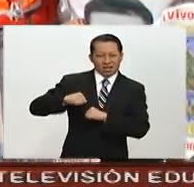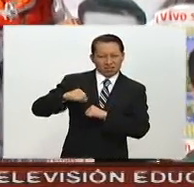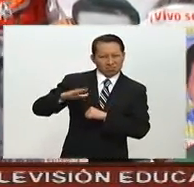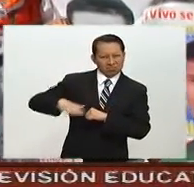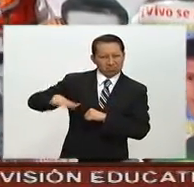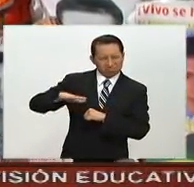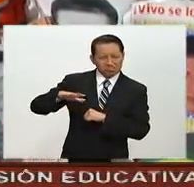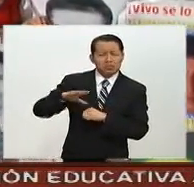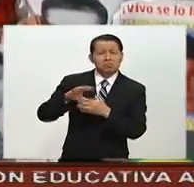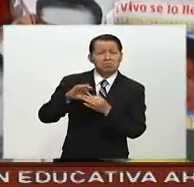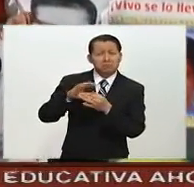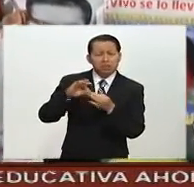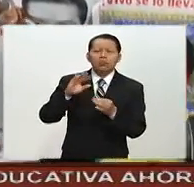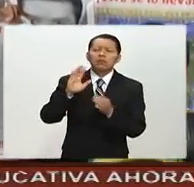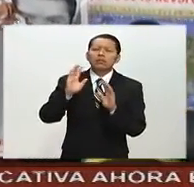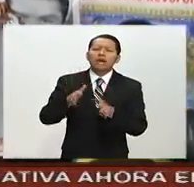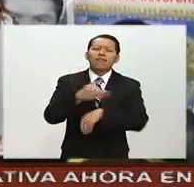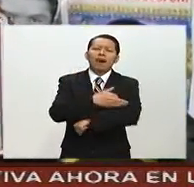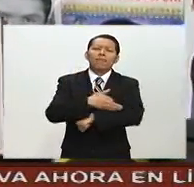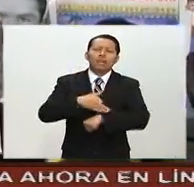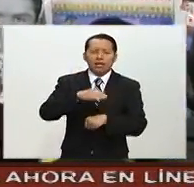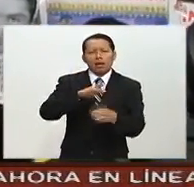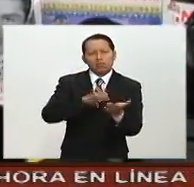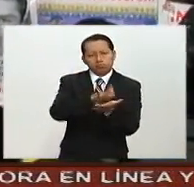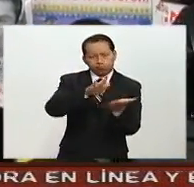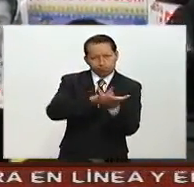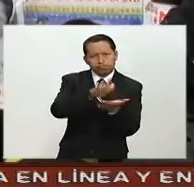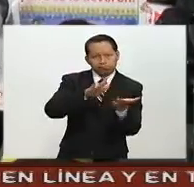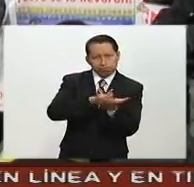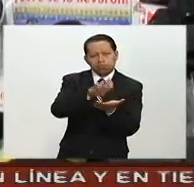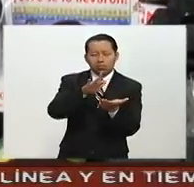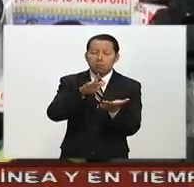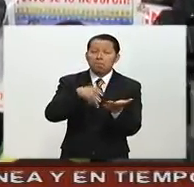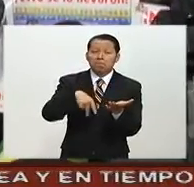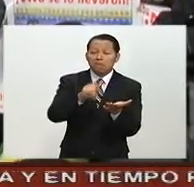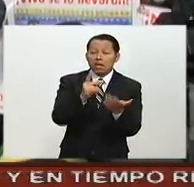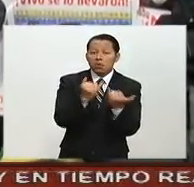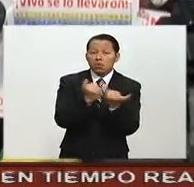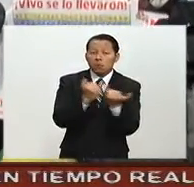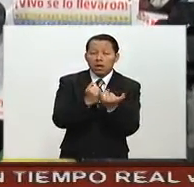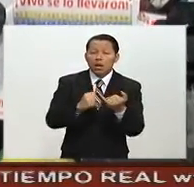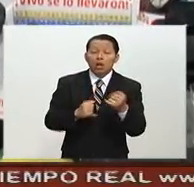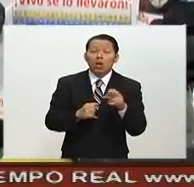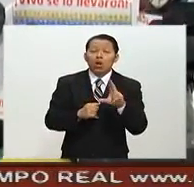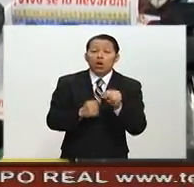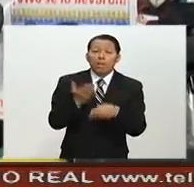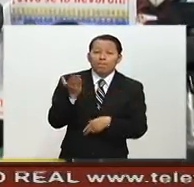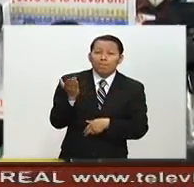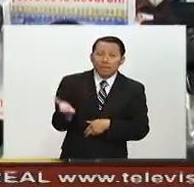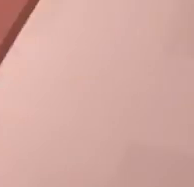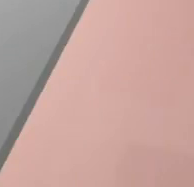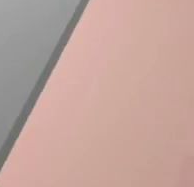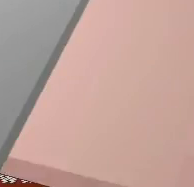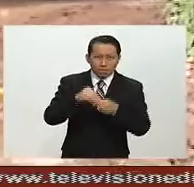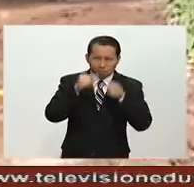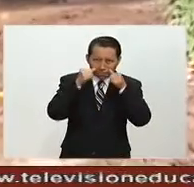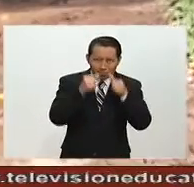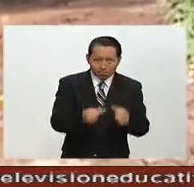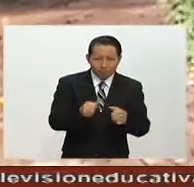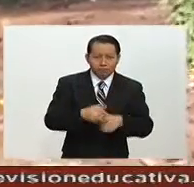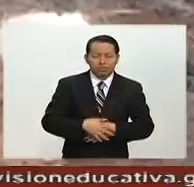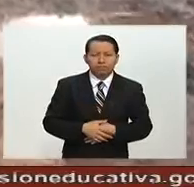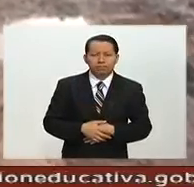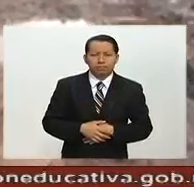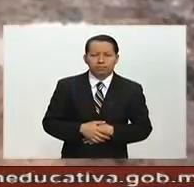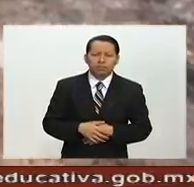brinda el acompañamiento a la familia, aunque aclararon que tampoco han solicitado la atención integral. Hay todo